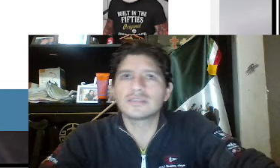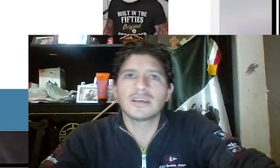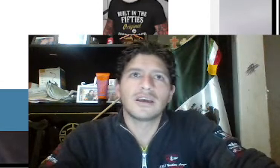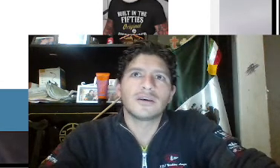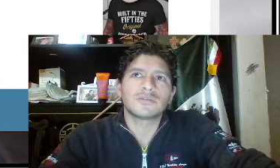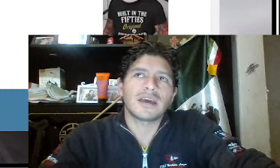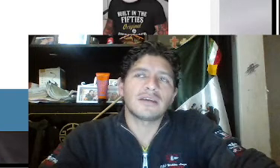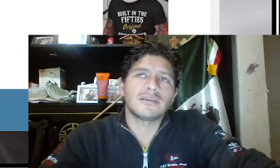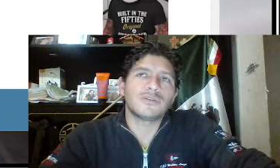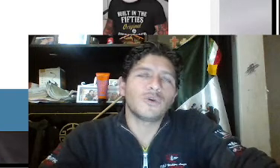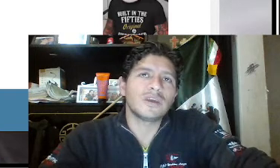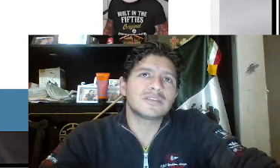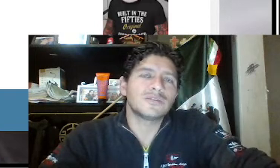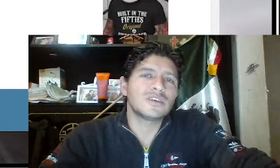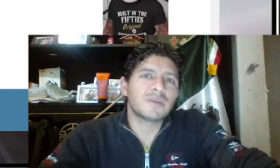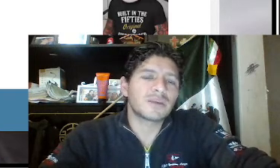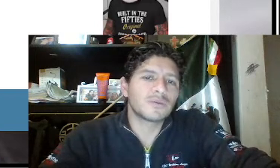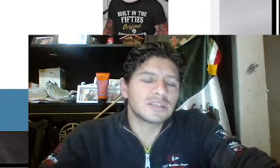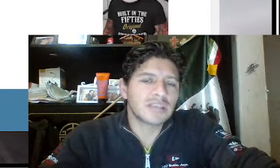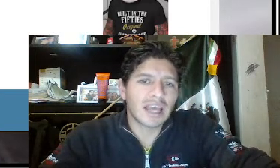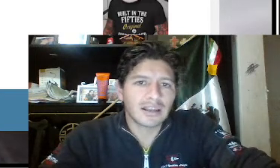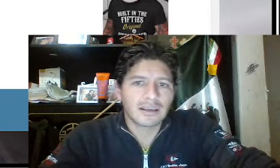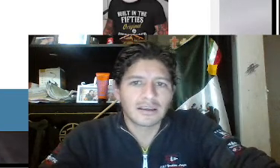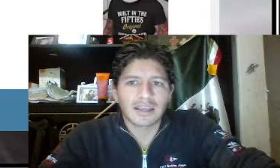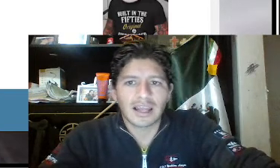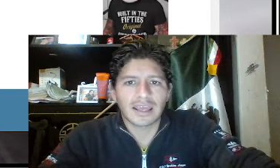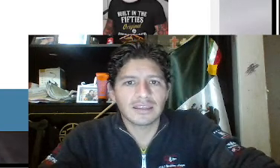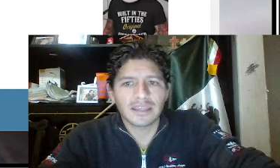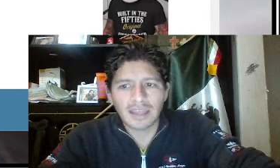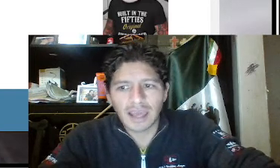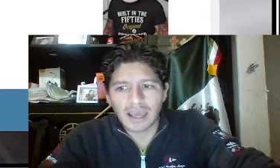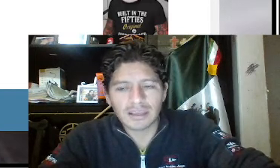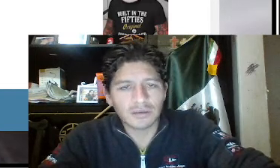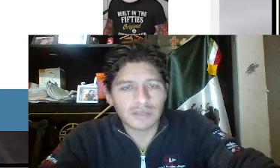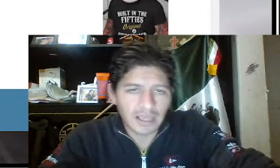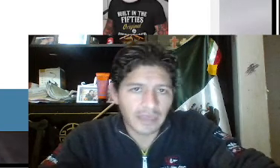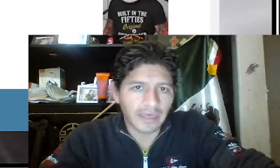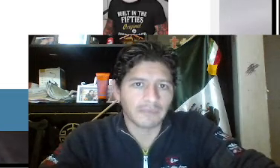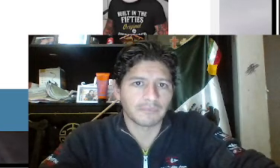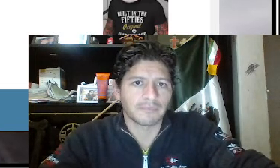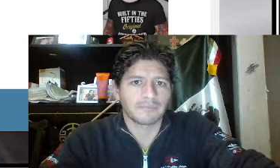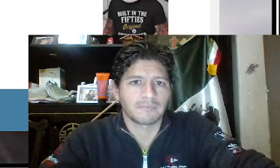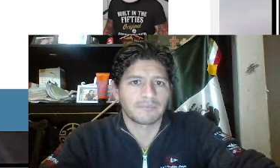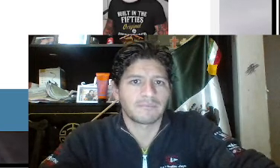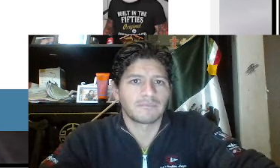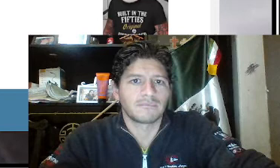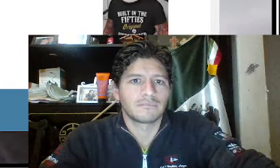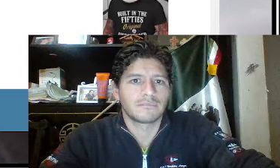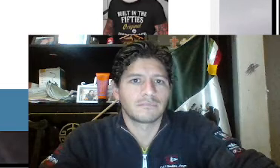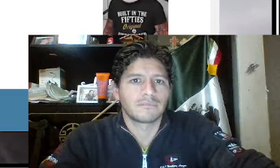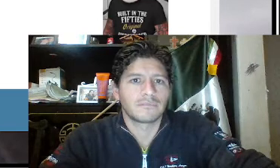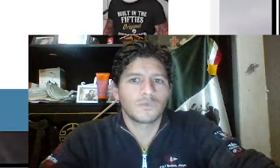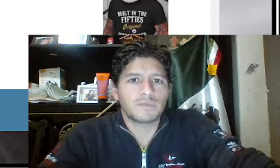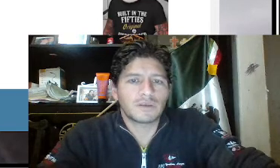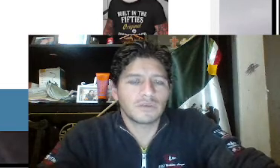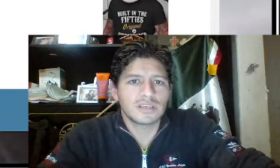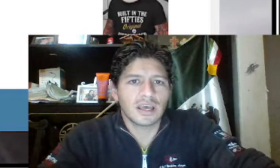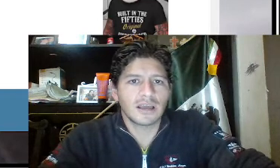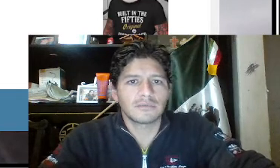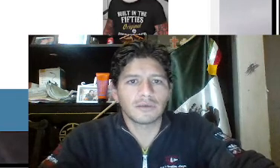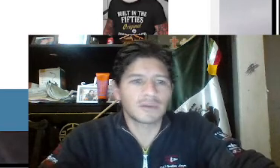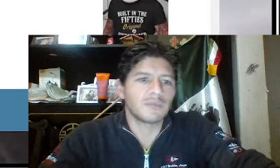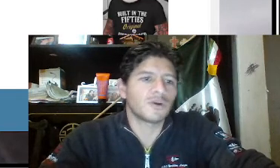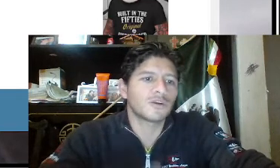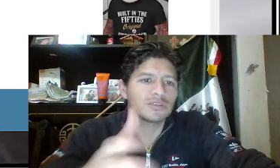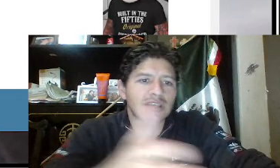No es, o sea, no es perjudicial que la gente diga, quiero que se quede. No es